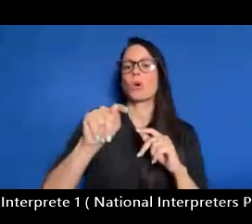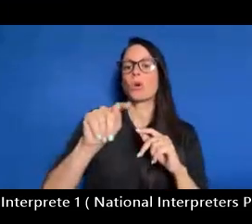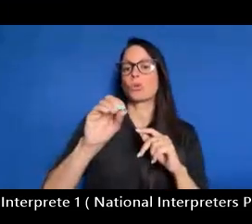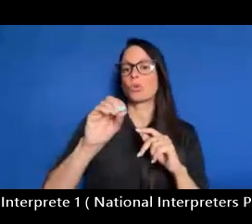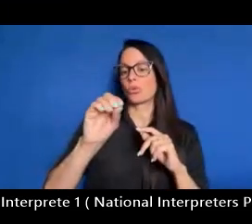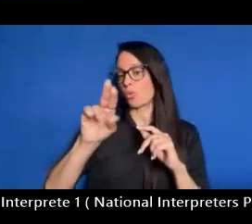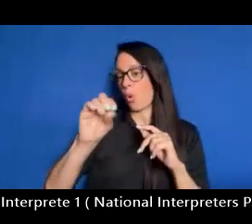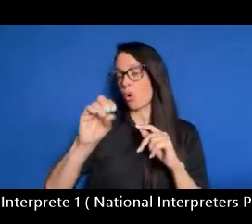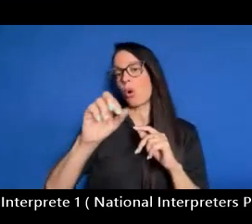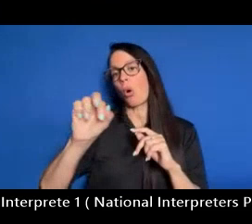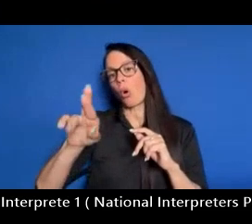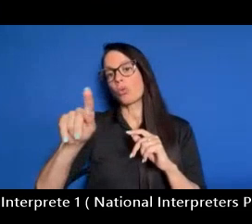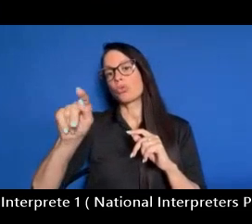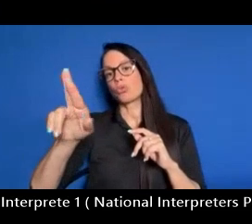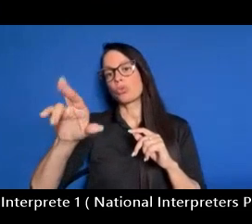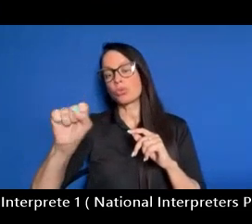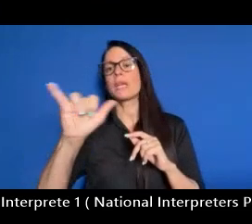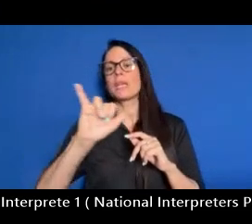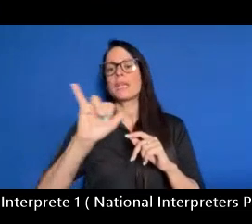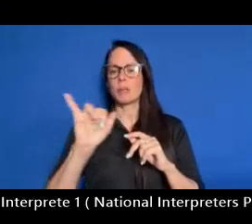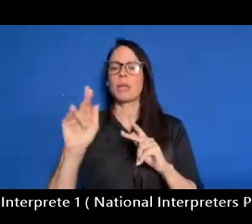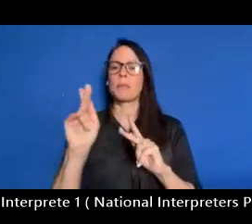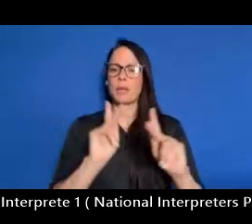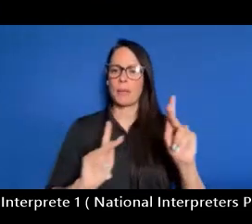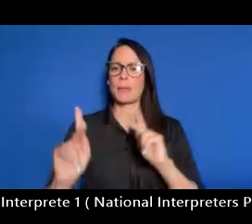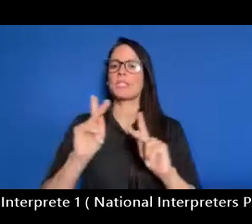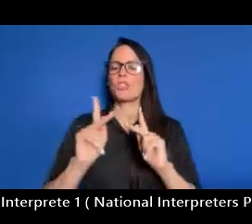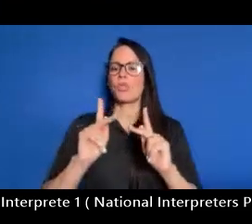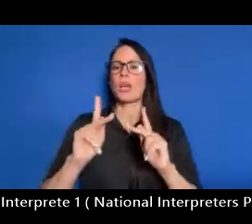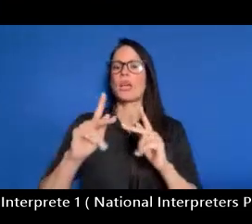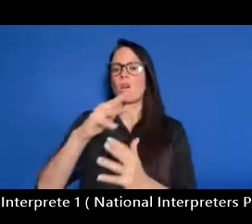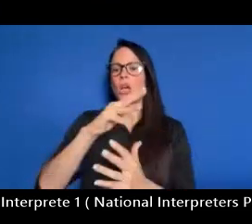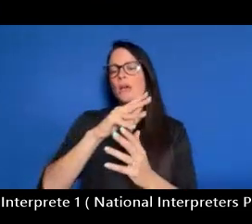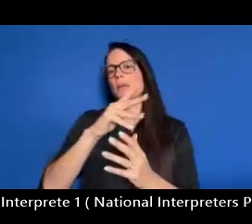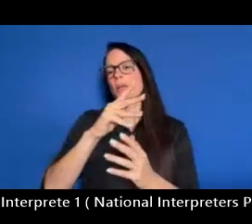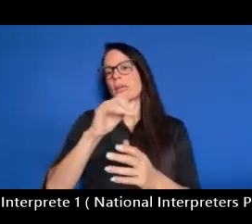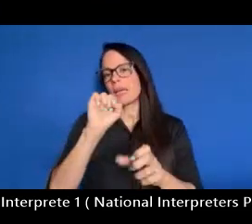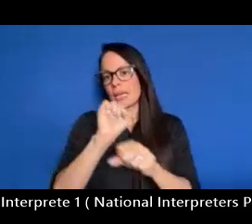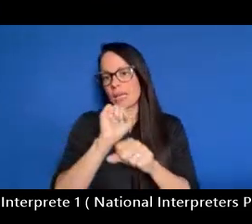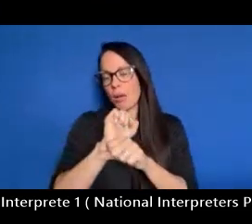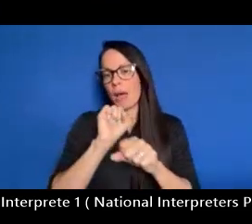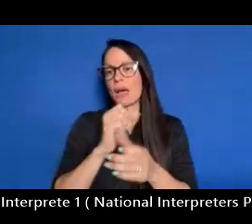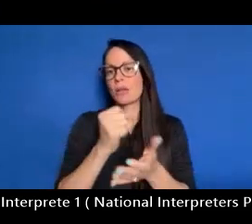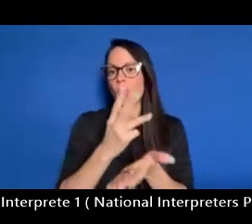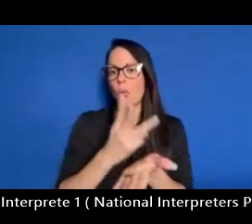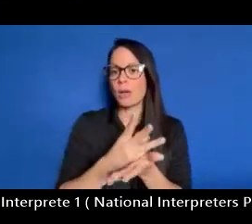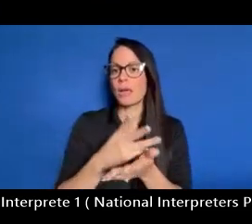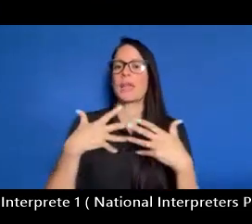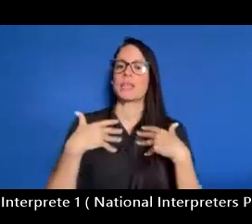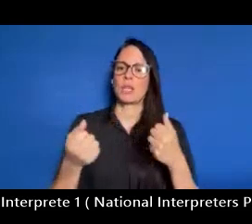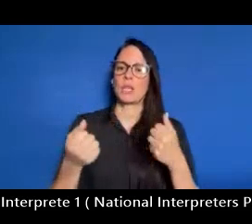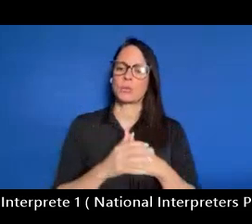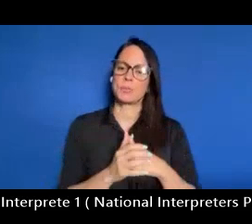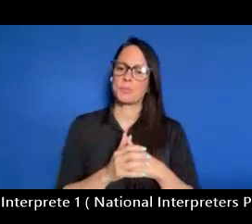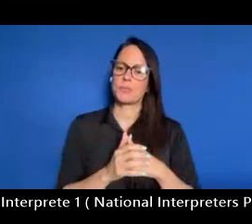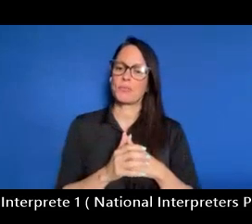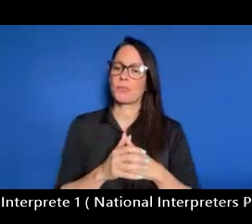políticas públicas para atender determinantes sociales de la salud. El total de financiamiento para esta esfera fue de